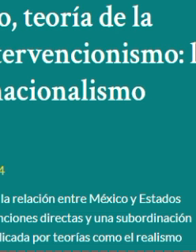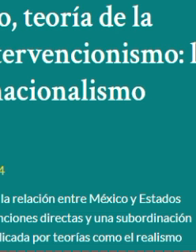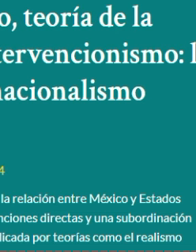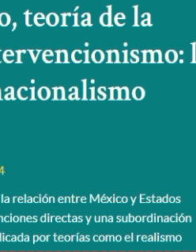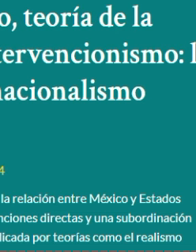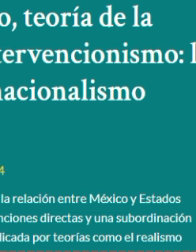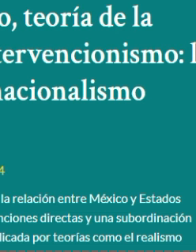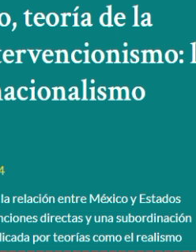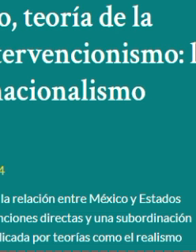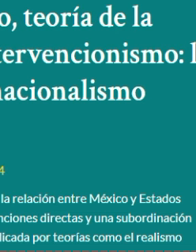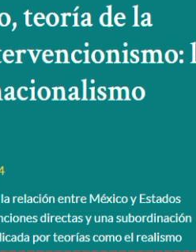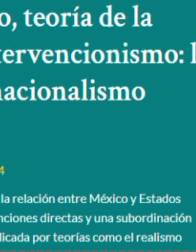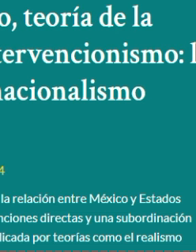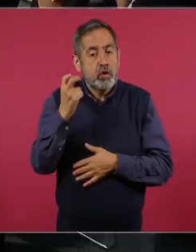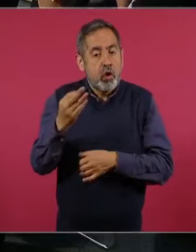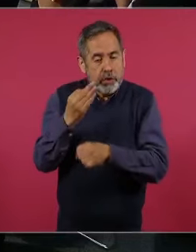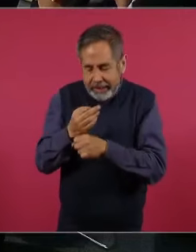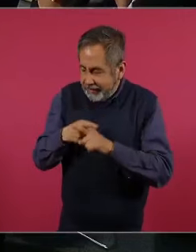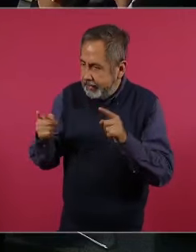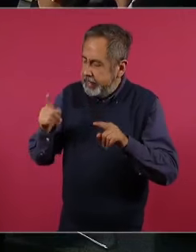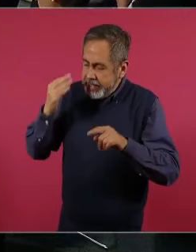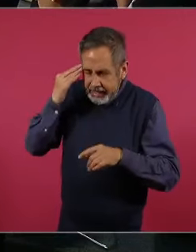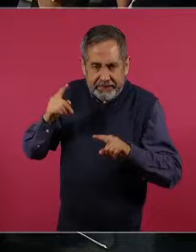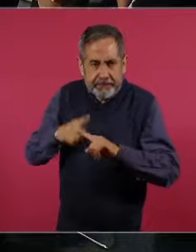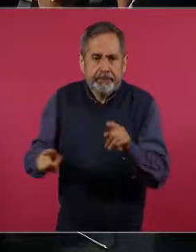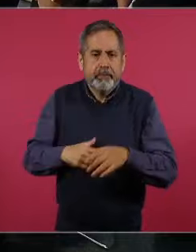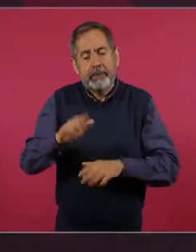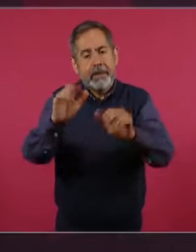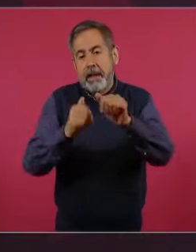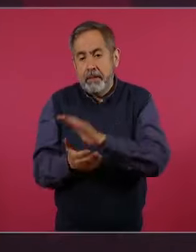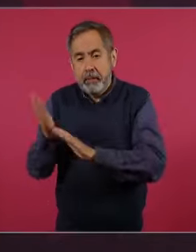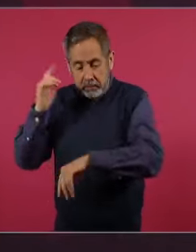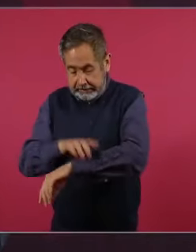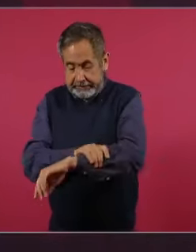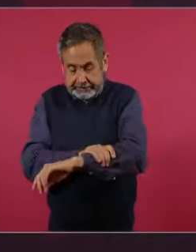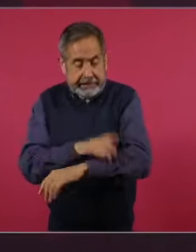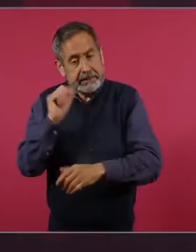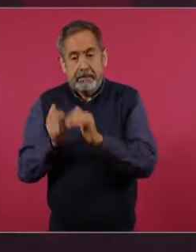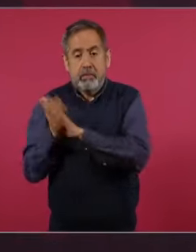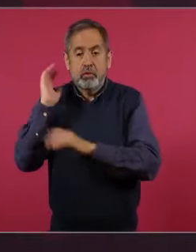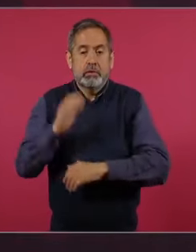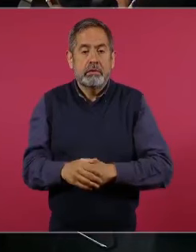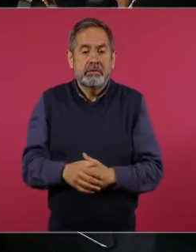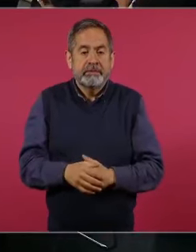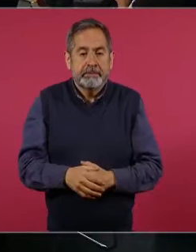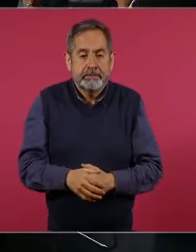Asco de sujeto. Escúchenlo. Ya nos vamos a ir, ¿eh? Porque...